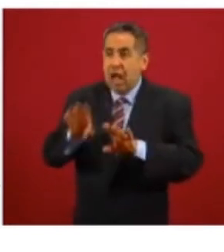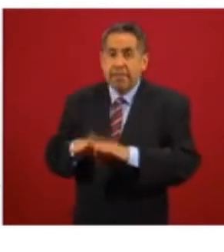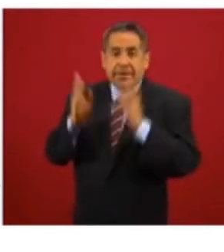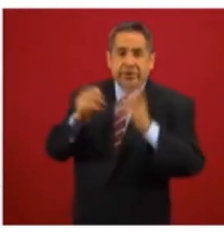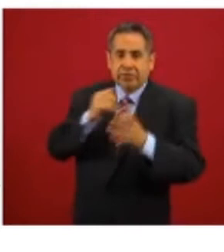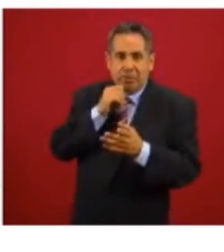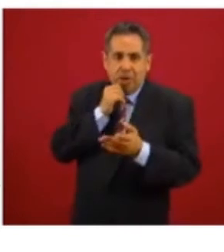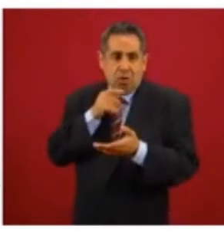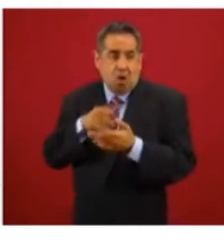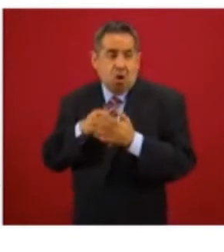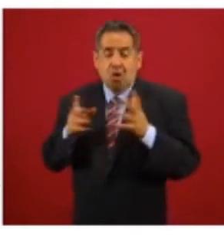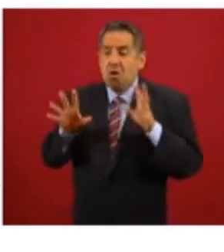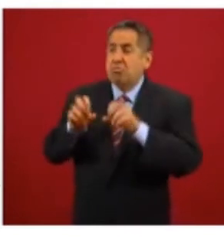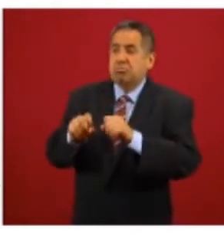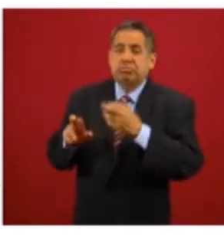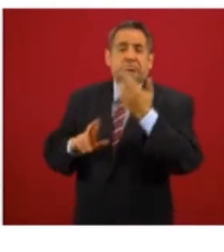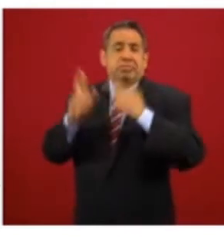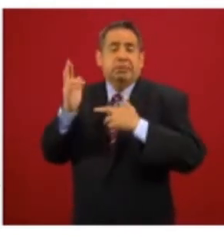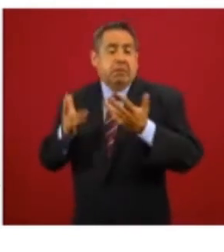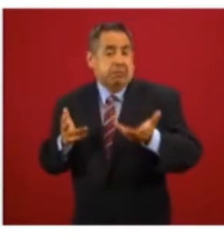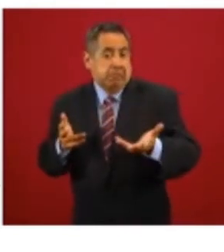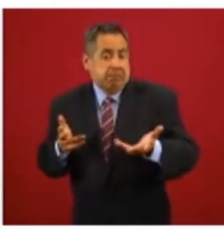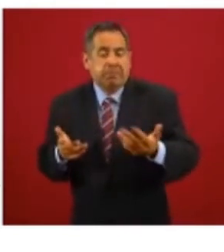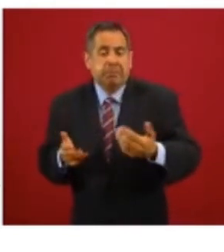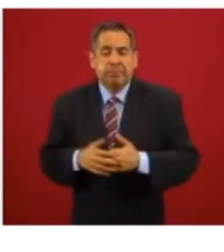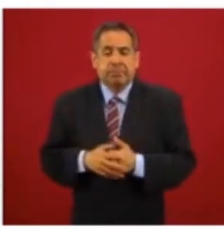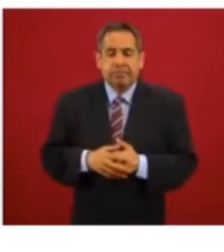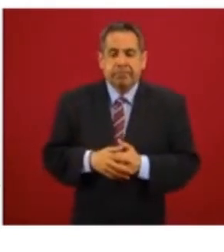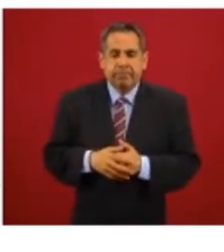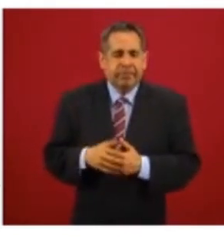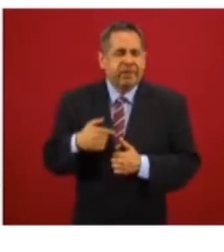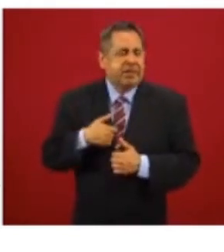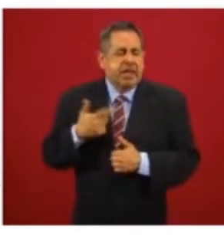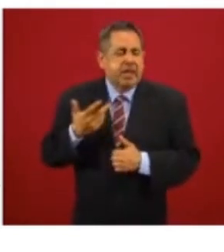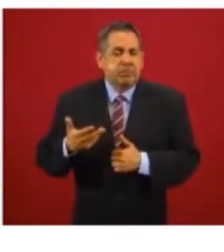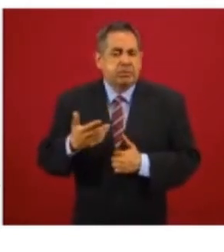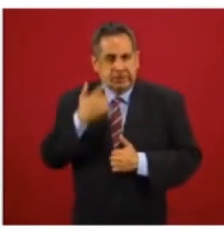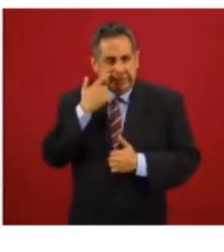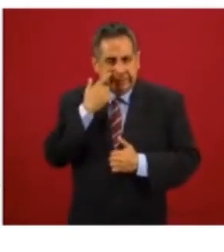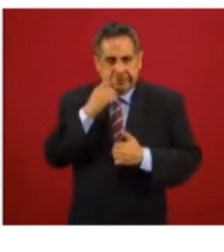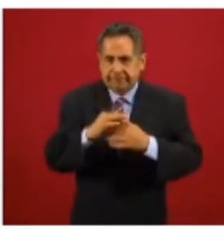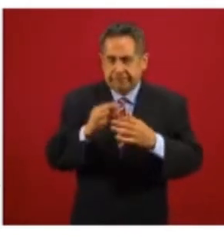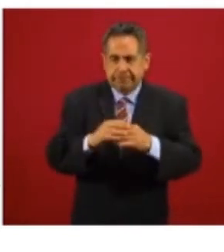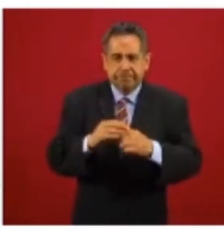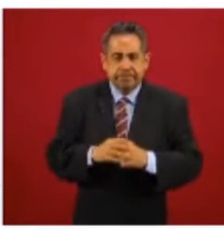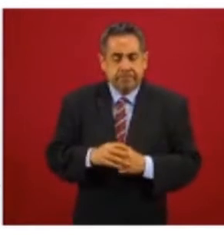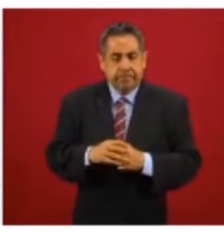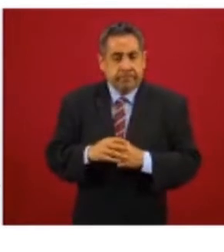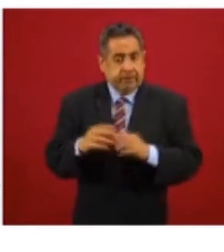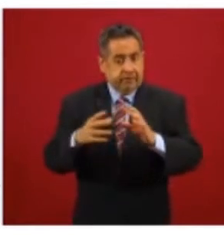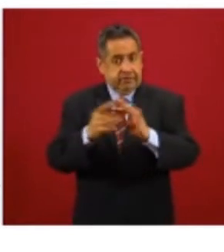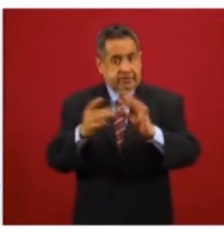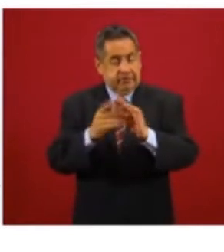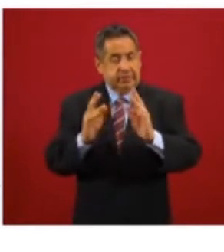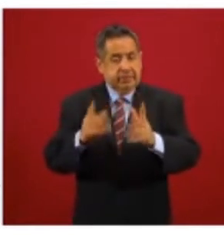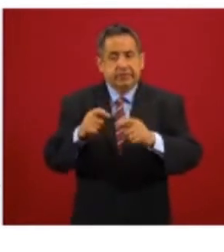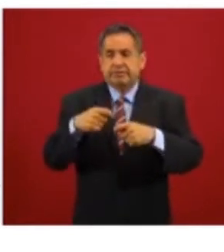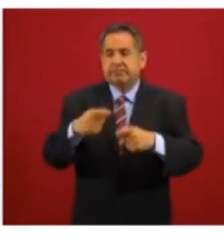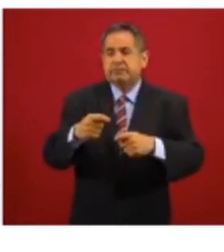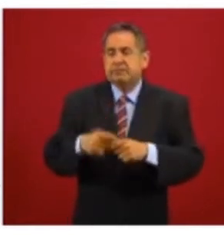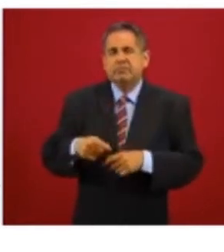manera eficiente. ¿Qué avances hemos logrado en el término de tratado? Se habían entregado